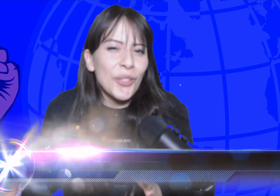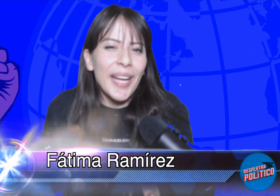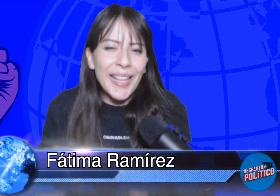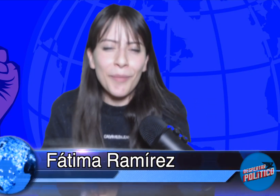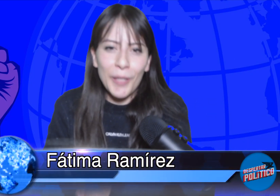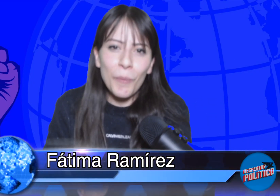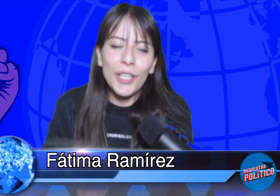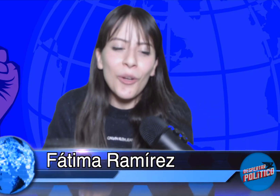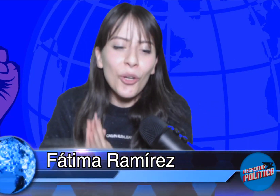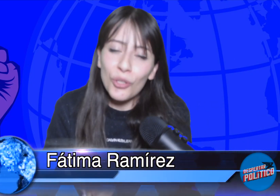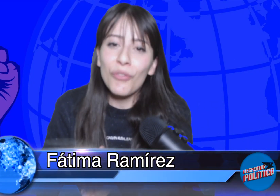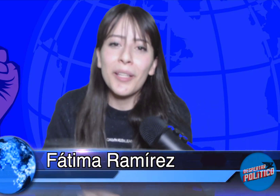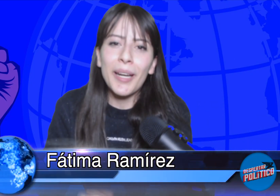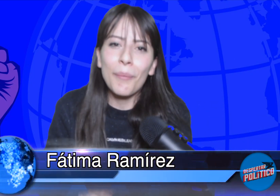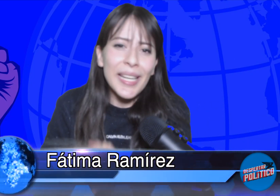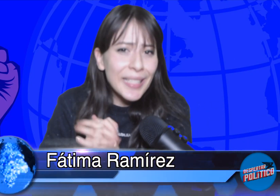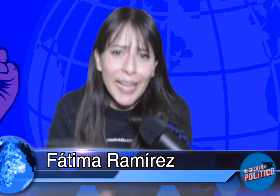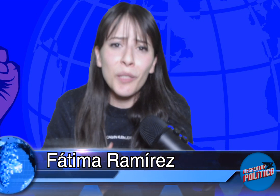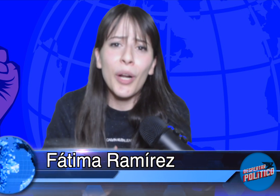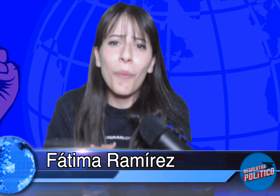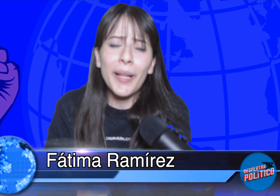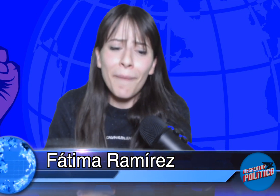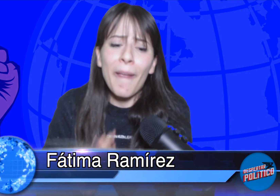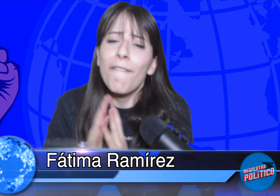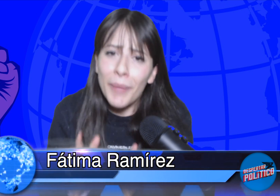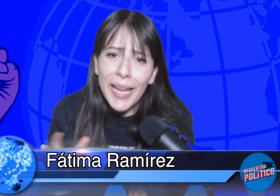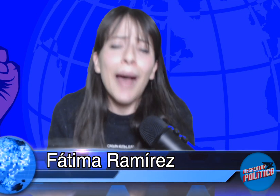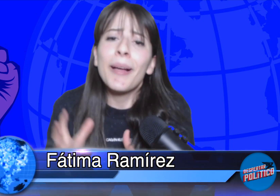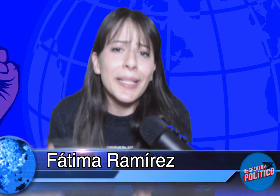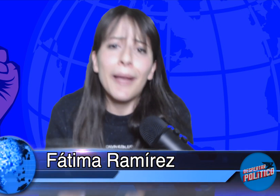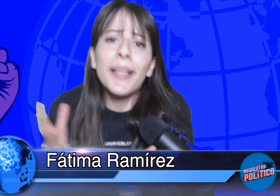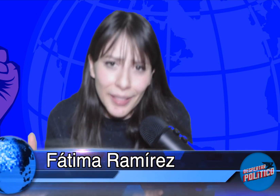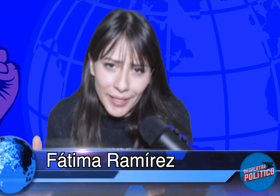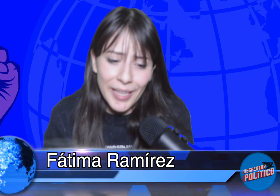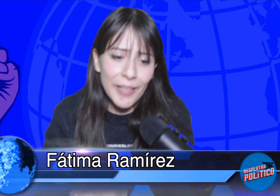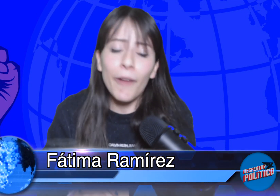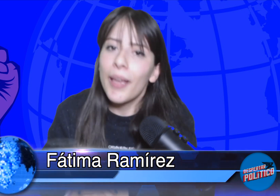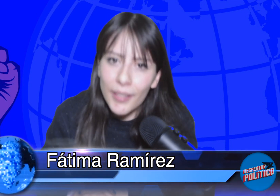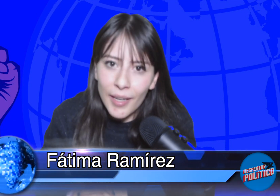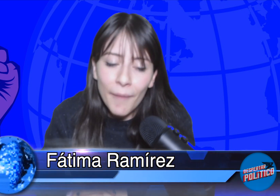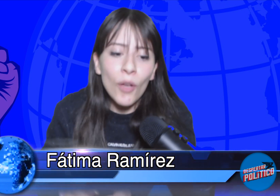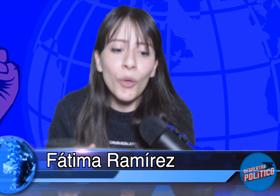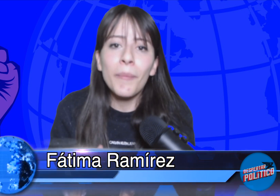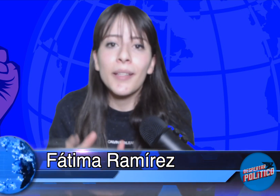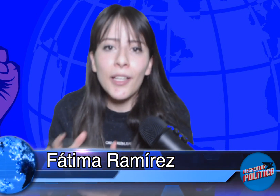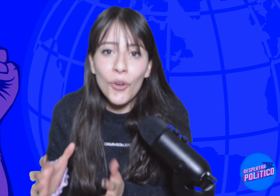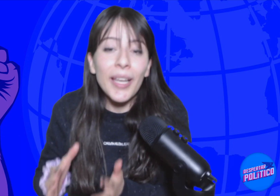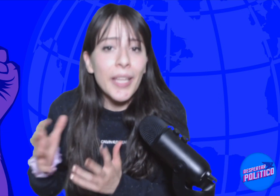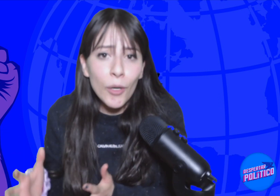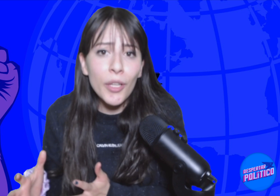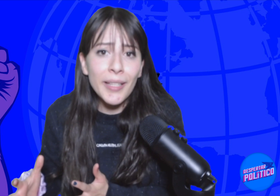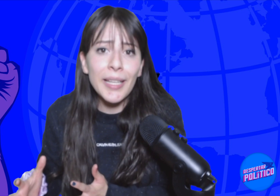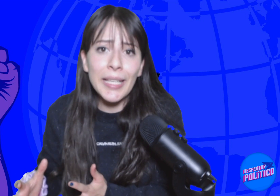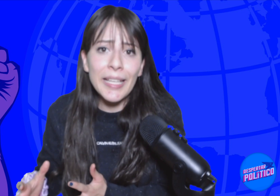Bienvenidos a su canal Despertar Político. Yo soy Fátima Ramírez. Gracias por acompañarme, familia. Avances, avances en la estafa maestra, una investigación